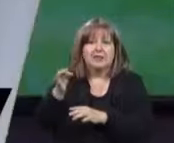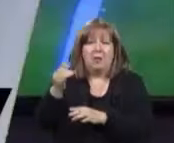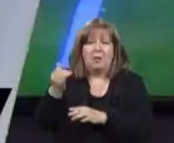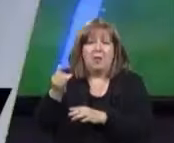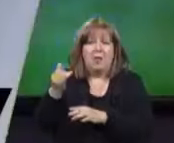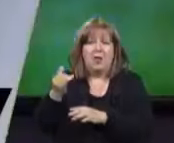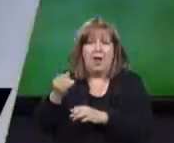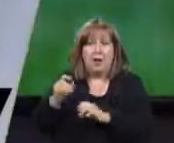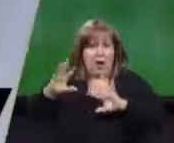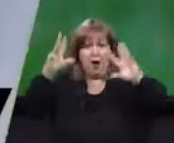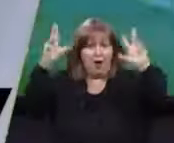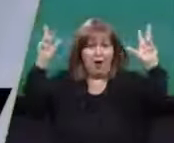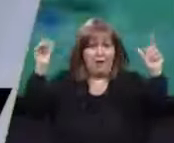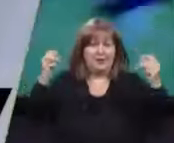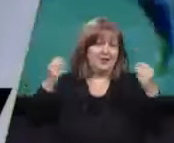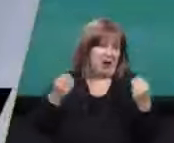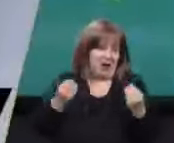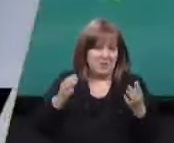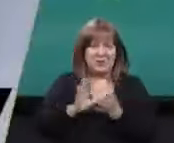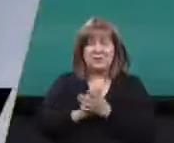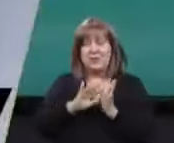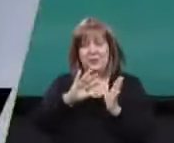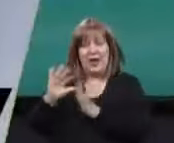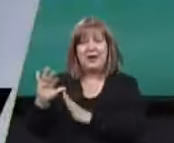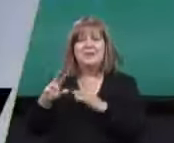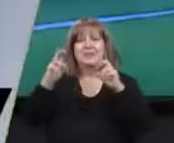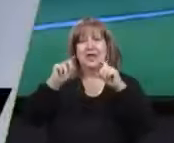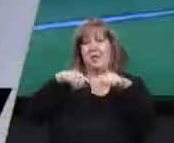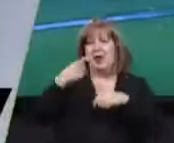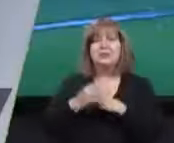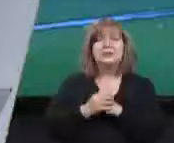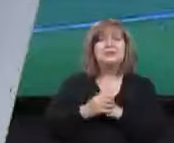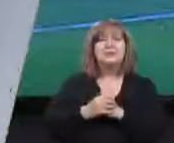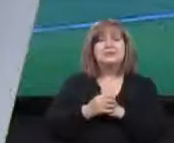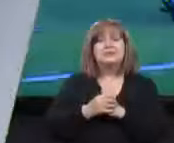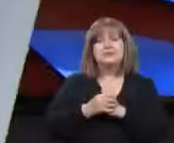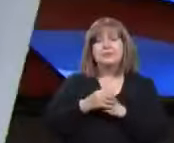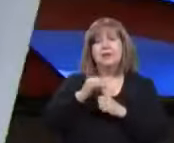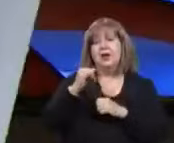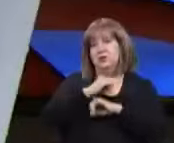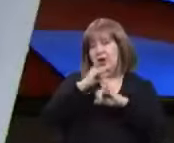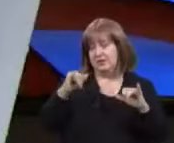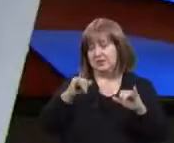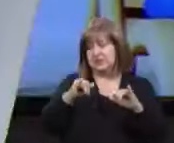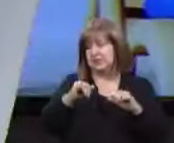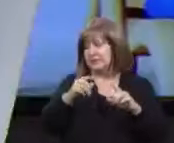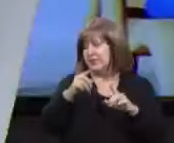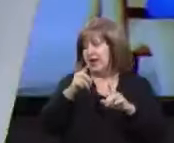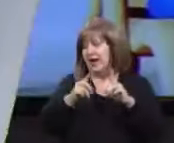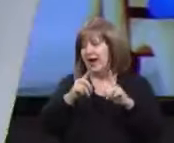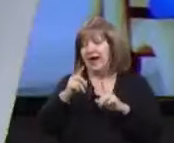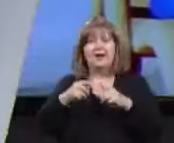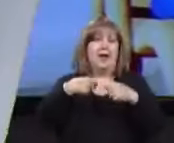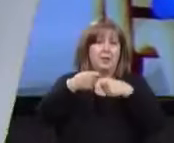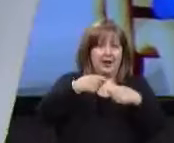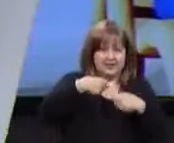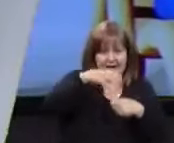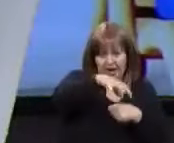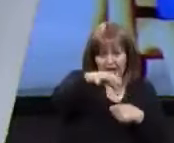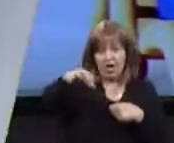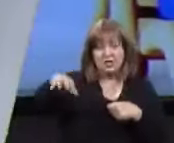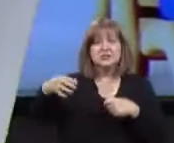puede pasar, Sofía. Bueno, vamos a cambiar de tema, porque en realidad ya muchos son los, no solamente empresarios, sino